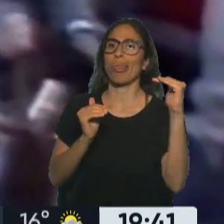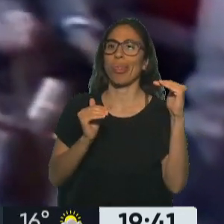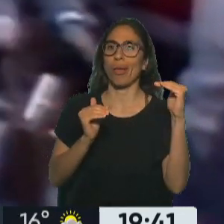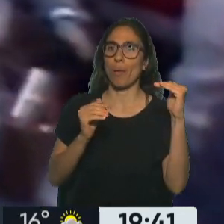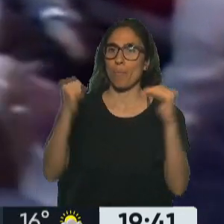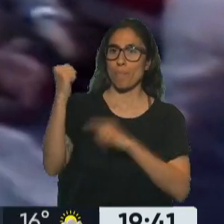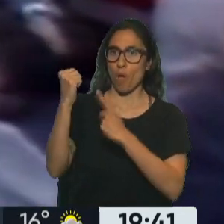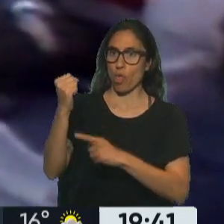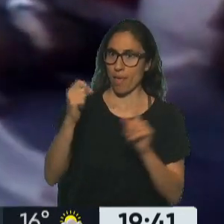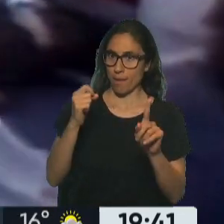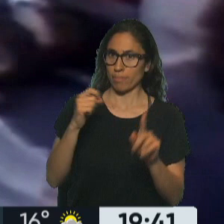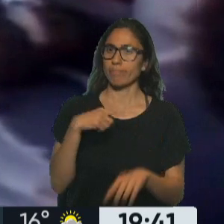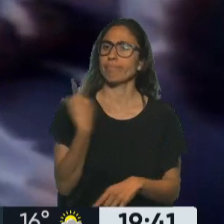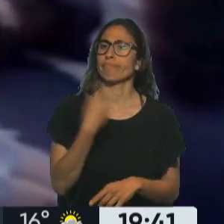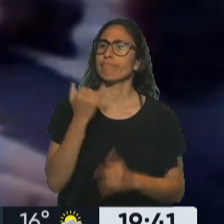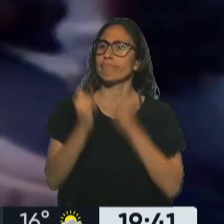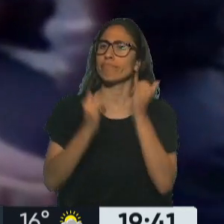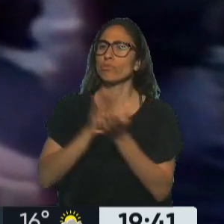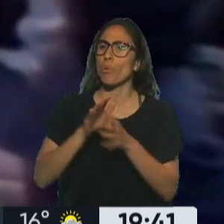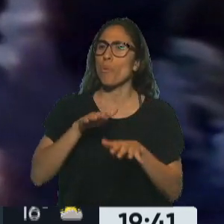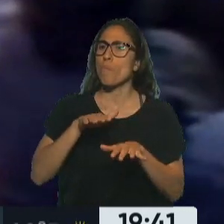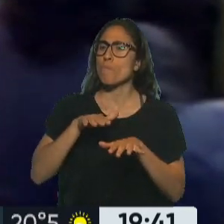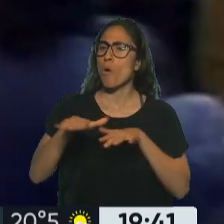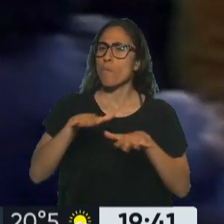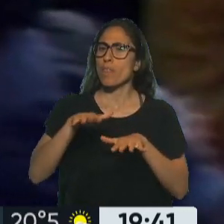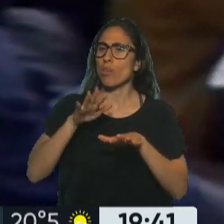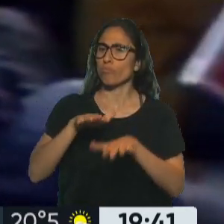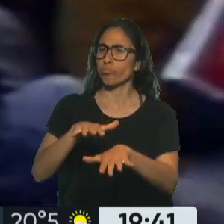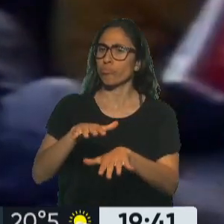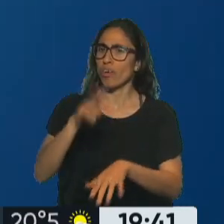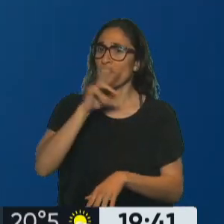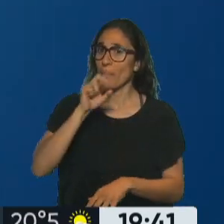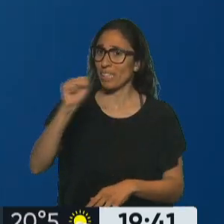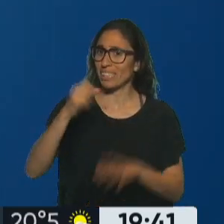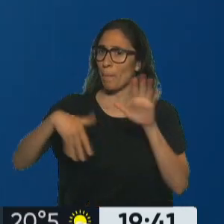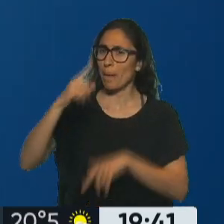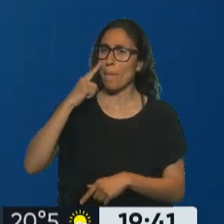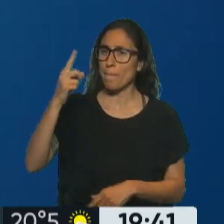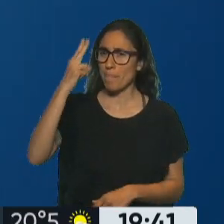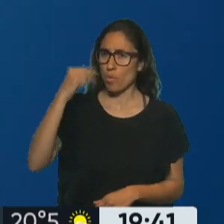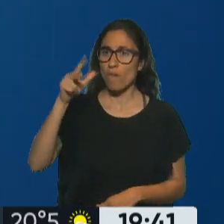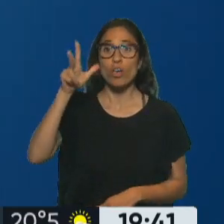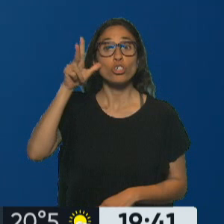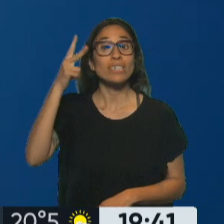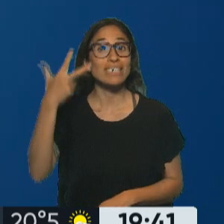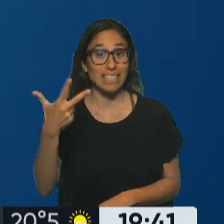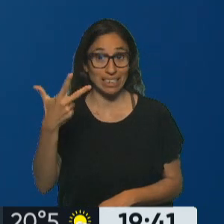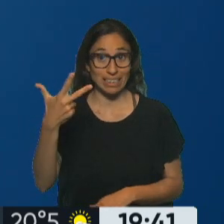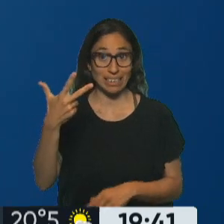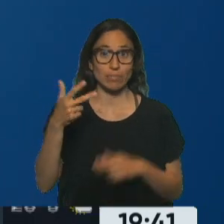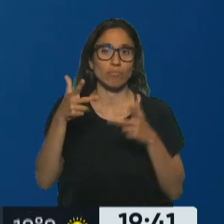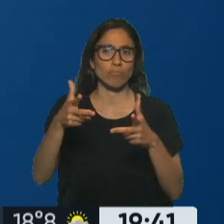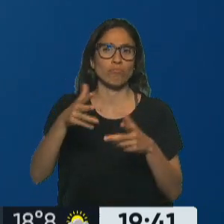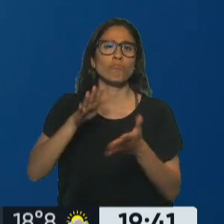y más en el año 83 pongámonos en contexto tenemos que reconocer que en ese momento el movimiento